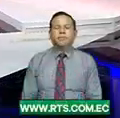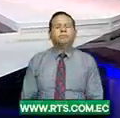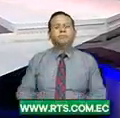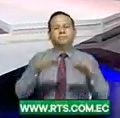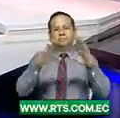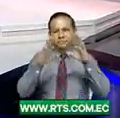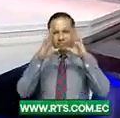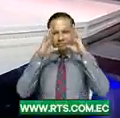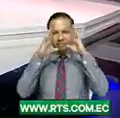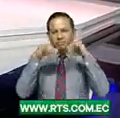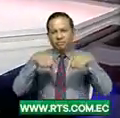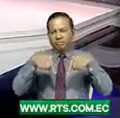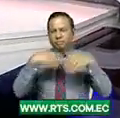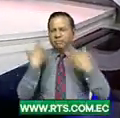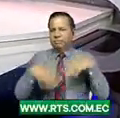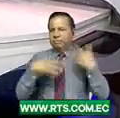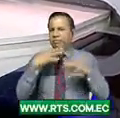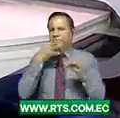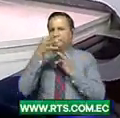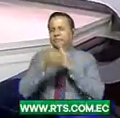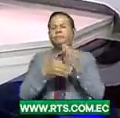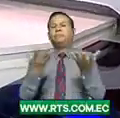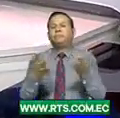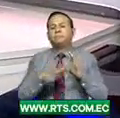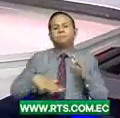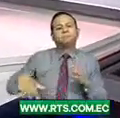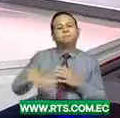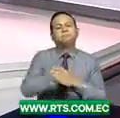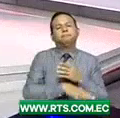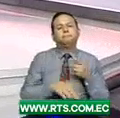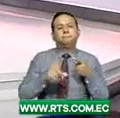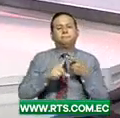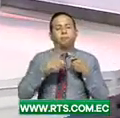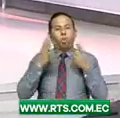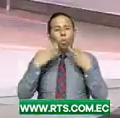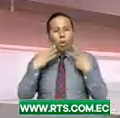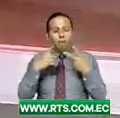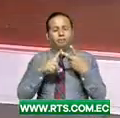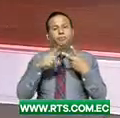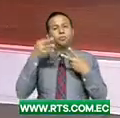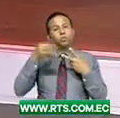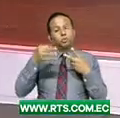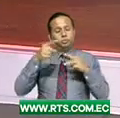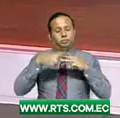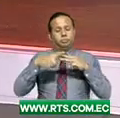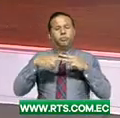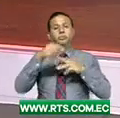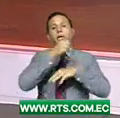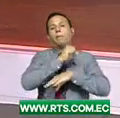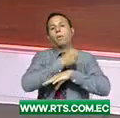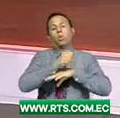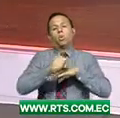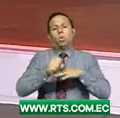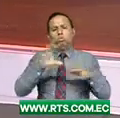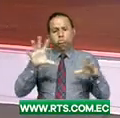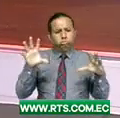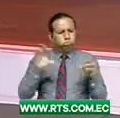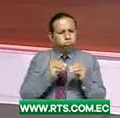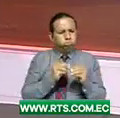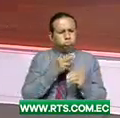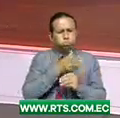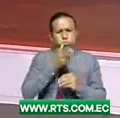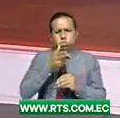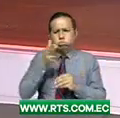Presten mucha atención, amigos, porque la zona 8 que comprende Guayaquil, Durán y San Borondón superó ya las